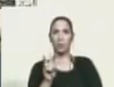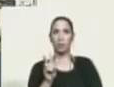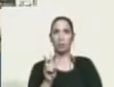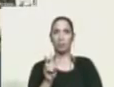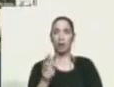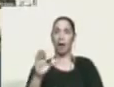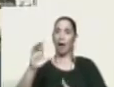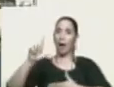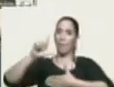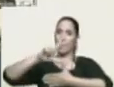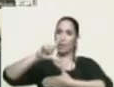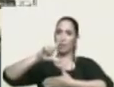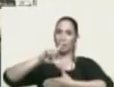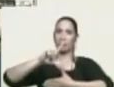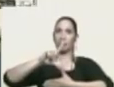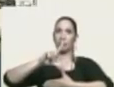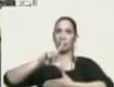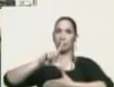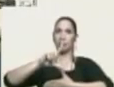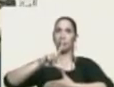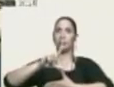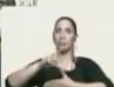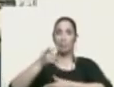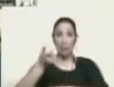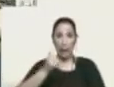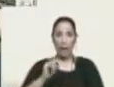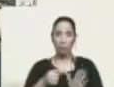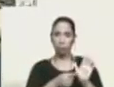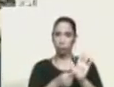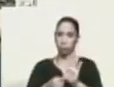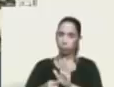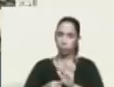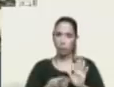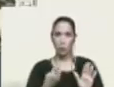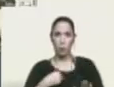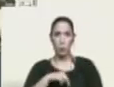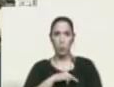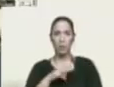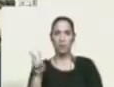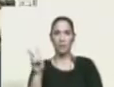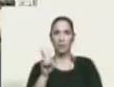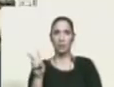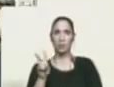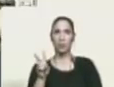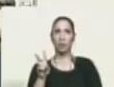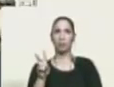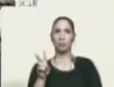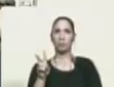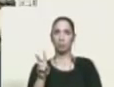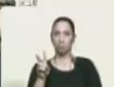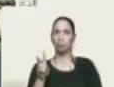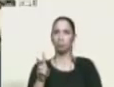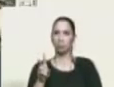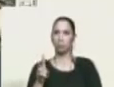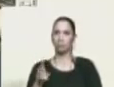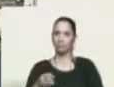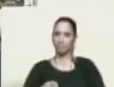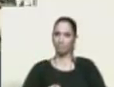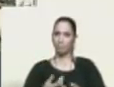América Latina, pues ha sentado un precedente en nuestra región digno de imitar, digno